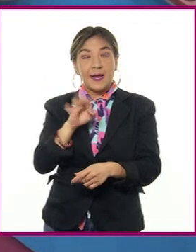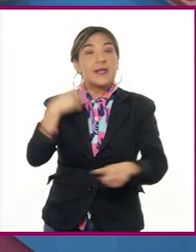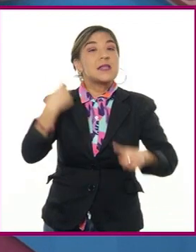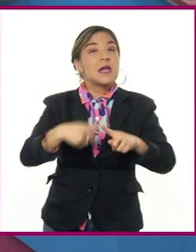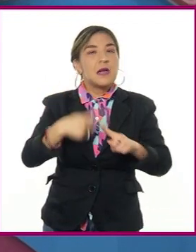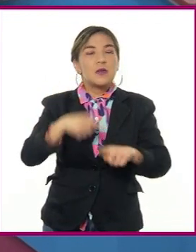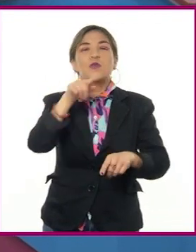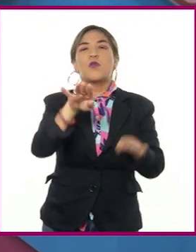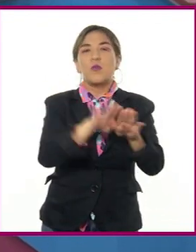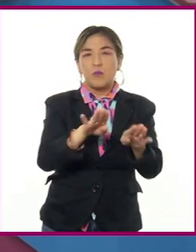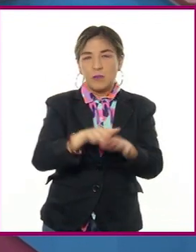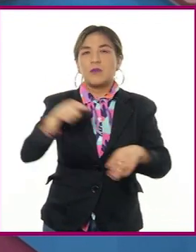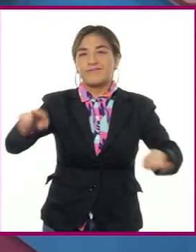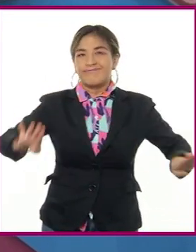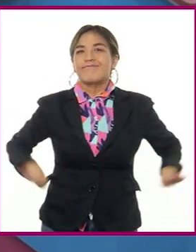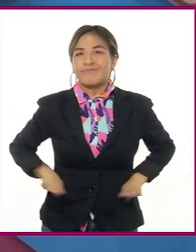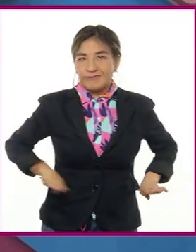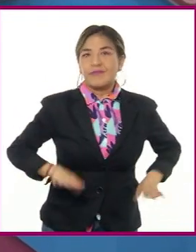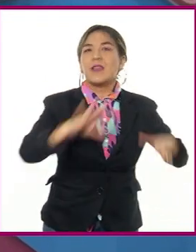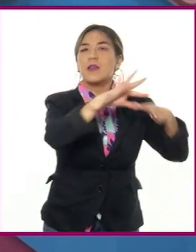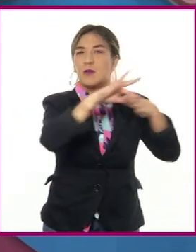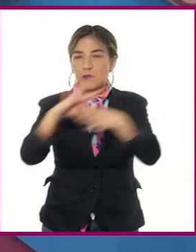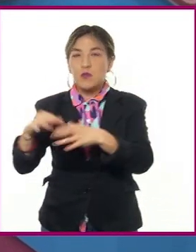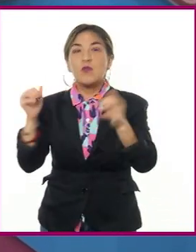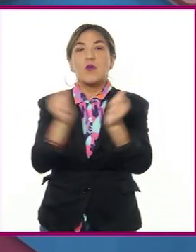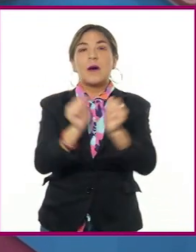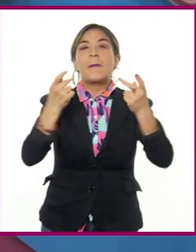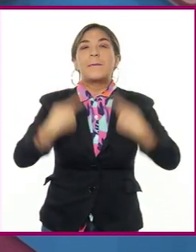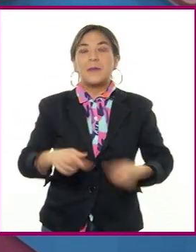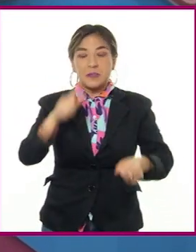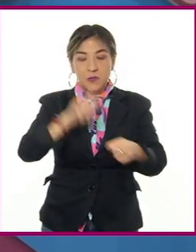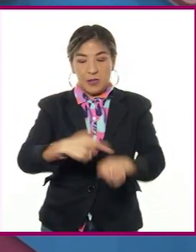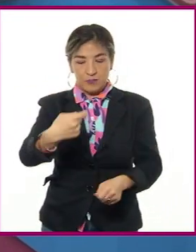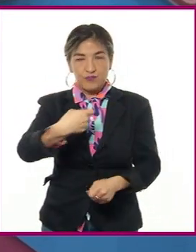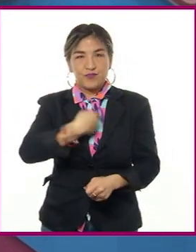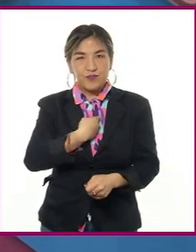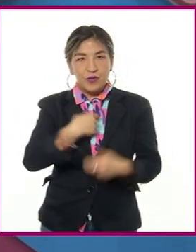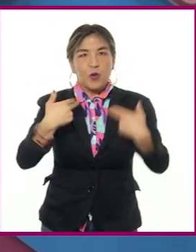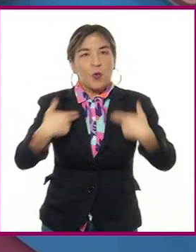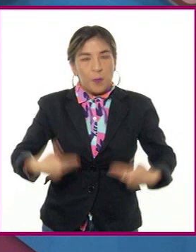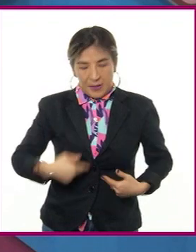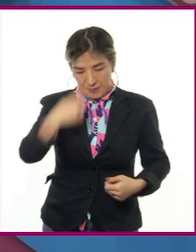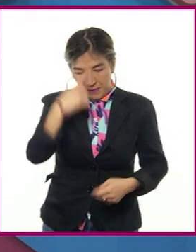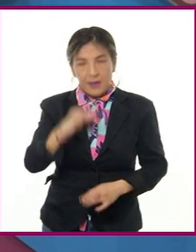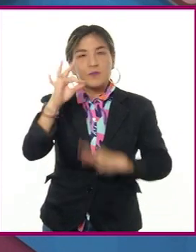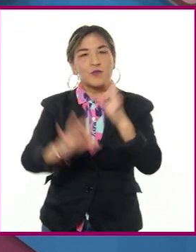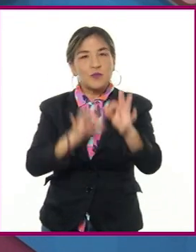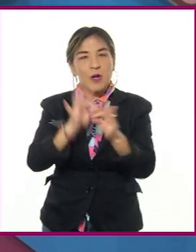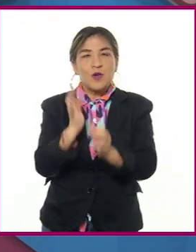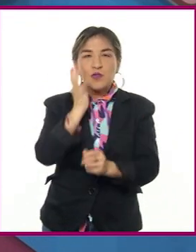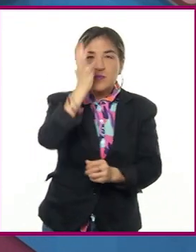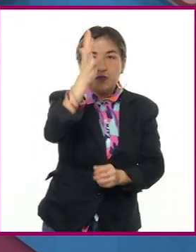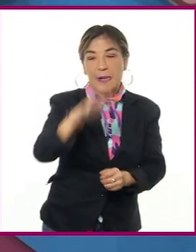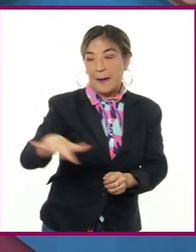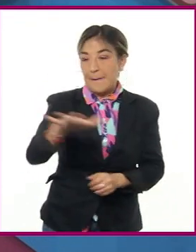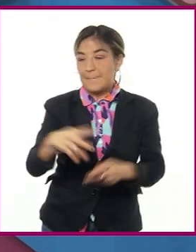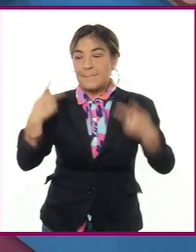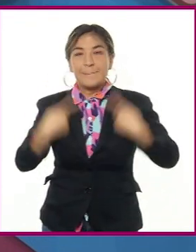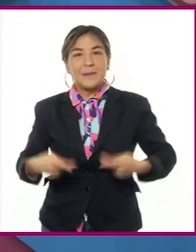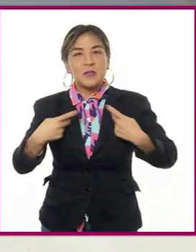su comportamiento con sustento en la dignidad humana y cumplan con el compromiso de mejorar las condiciones de vida de las